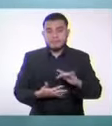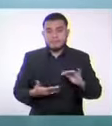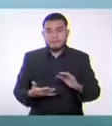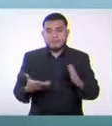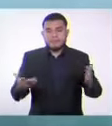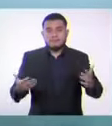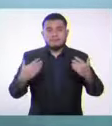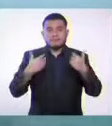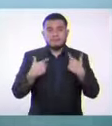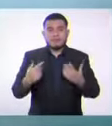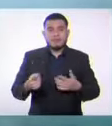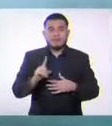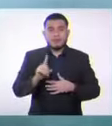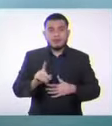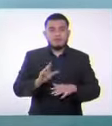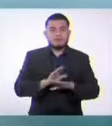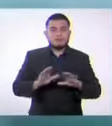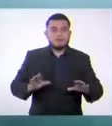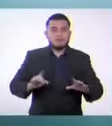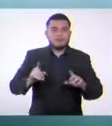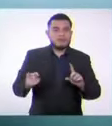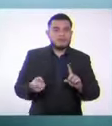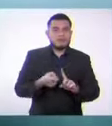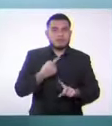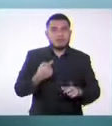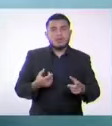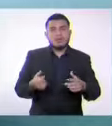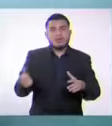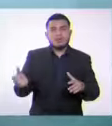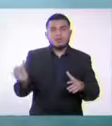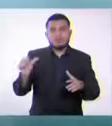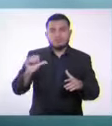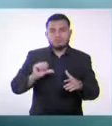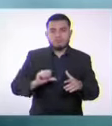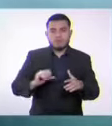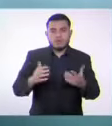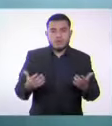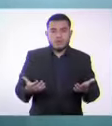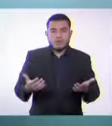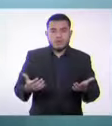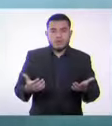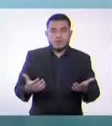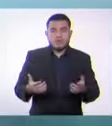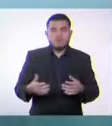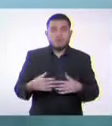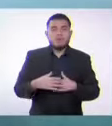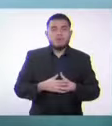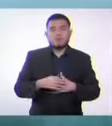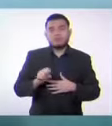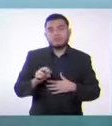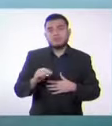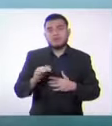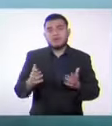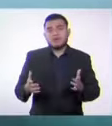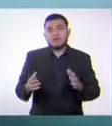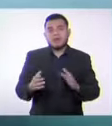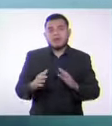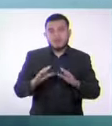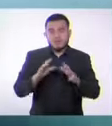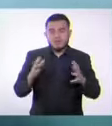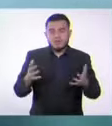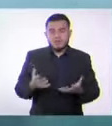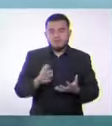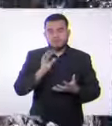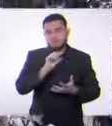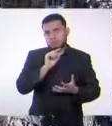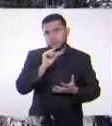debía ser la única y principal sustancia en el universo de donde surgía el resto de las